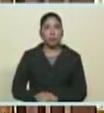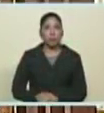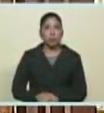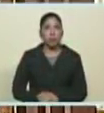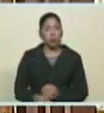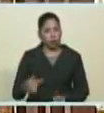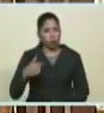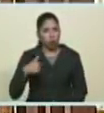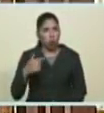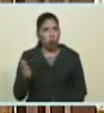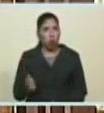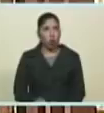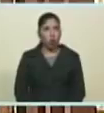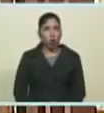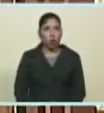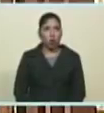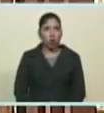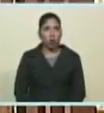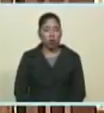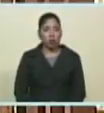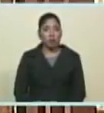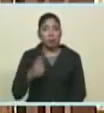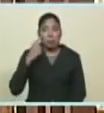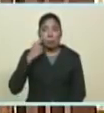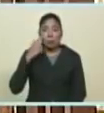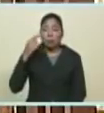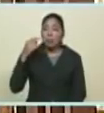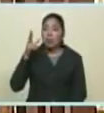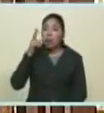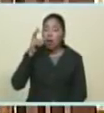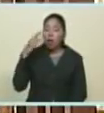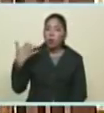A mí me ha tocado, palabra cierta, ¿eh?